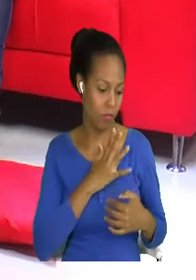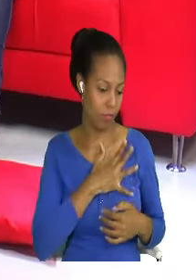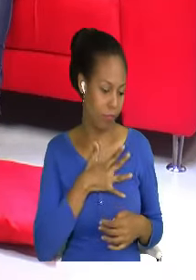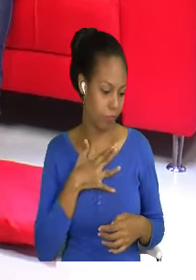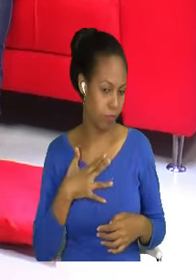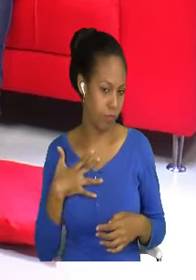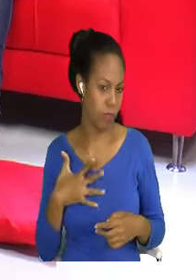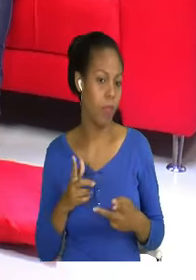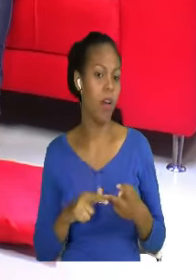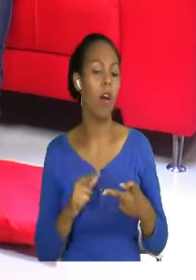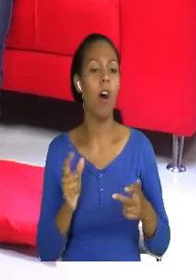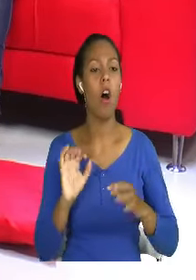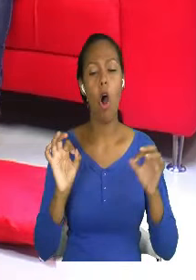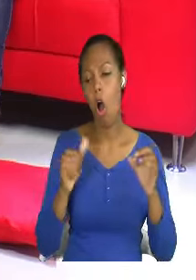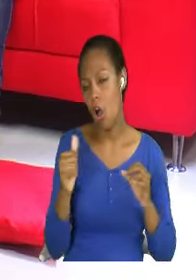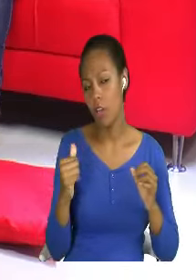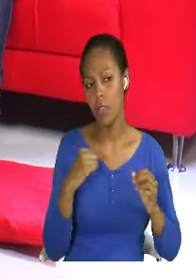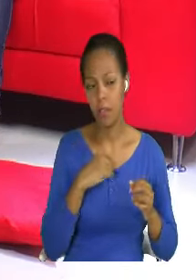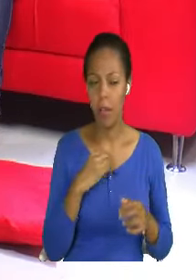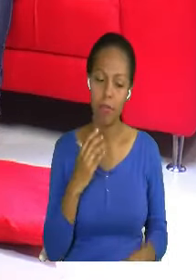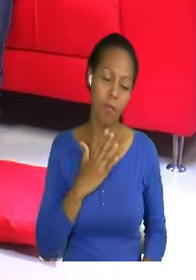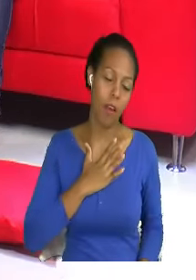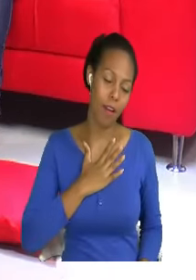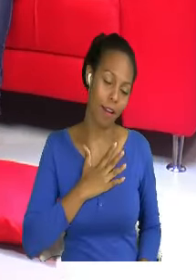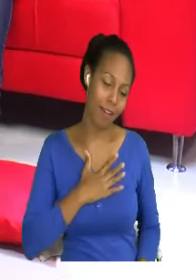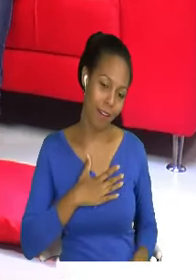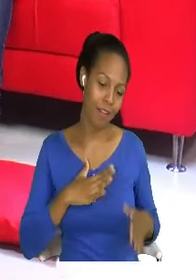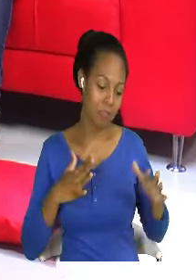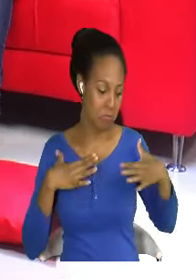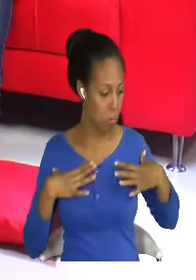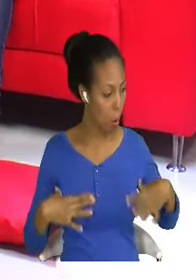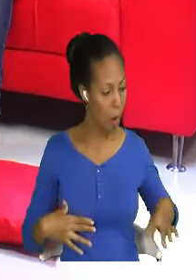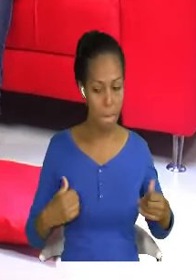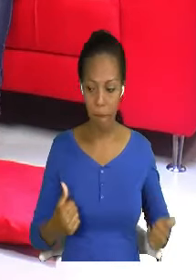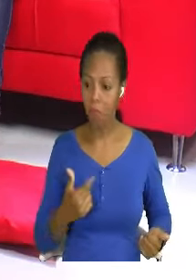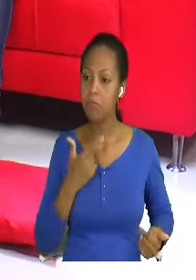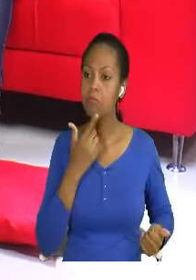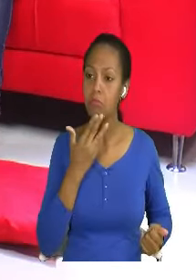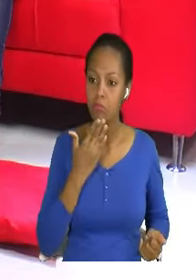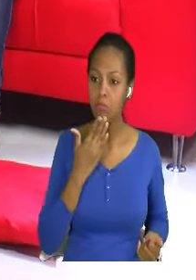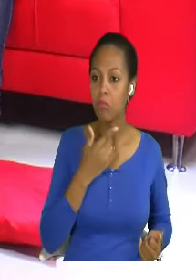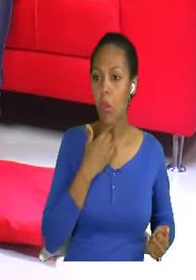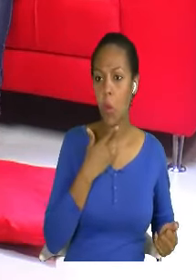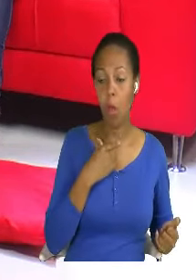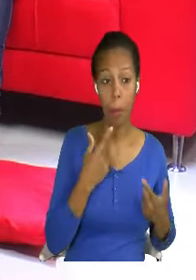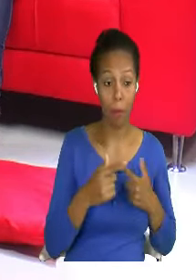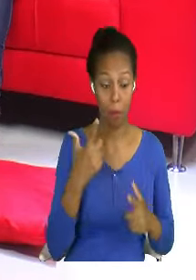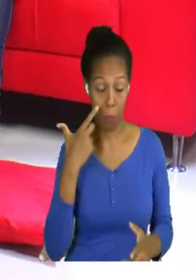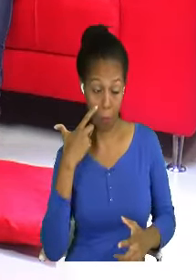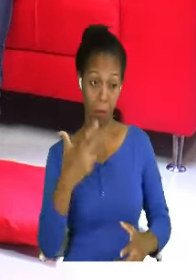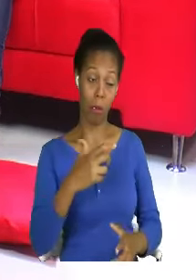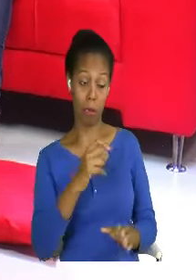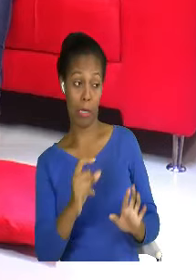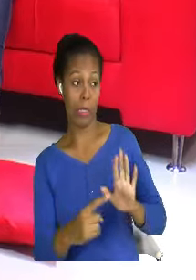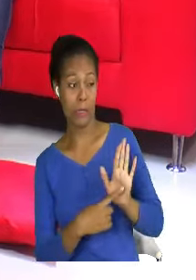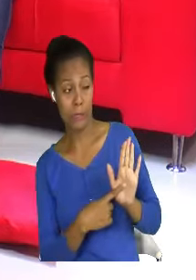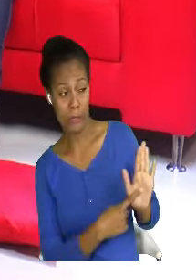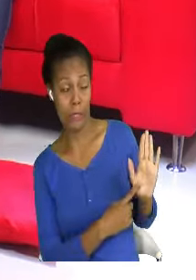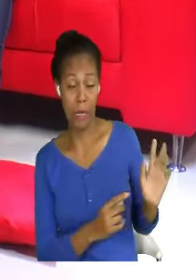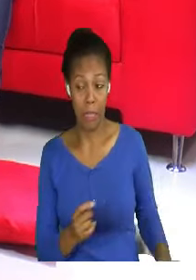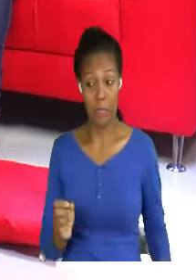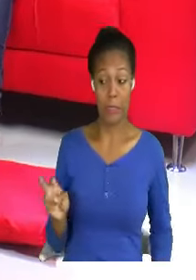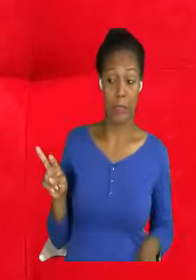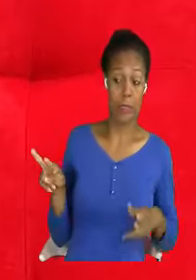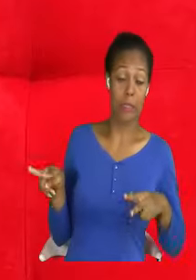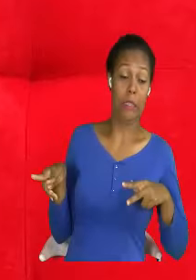es algo cómodo, sexy, pero no llegamos a lo extravagante con la prenda, ¿sí? Es una prenda muy